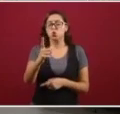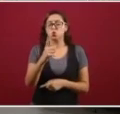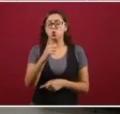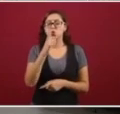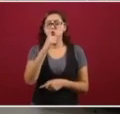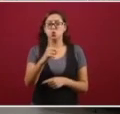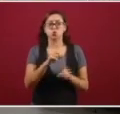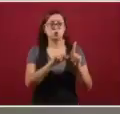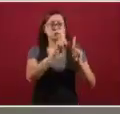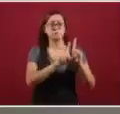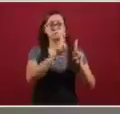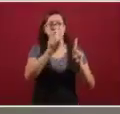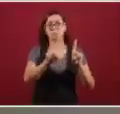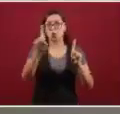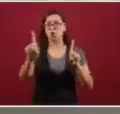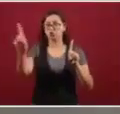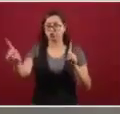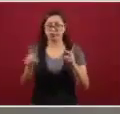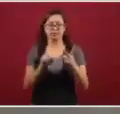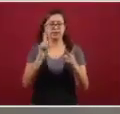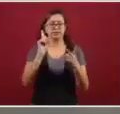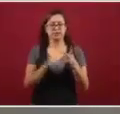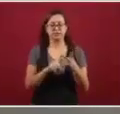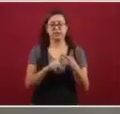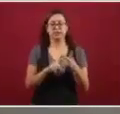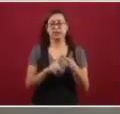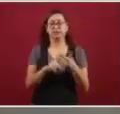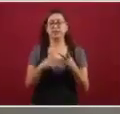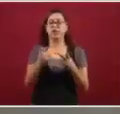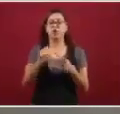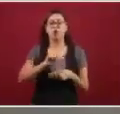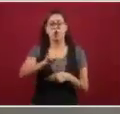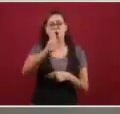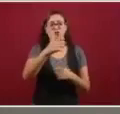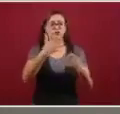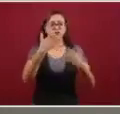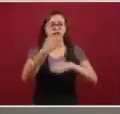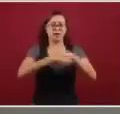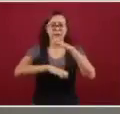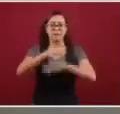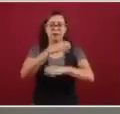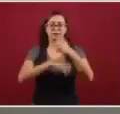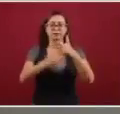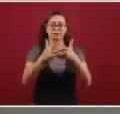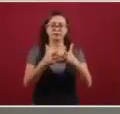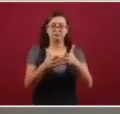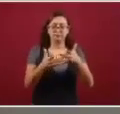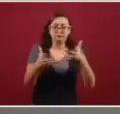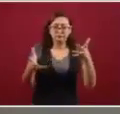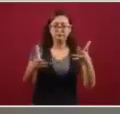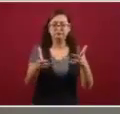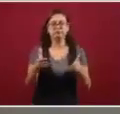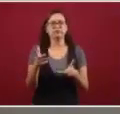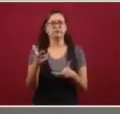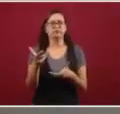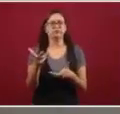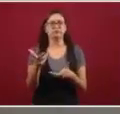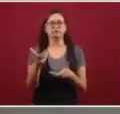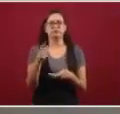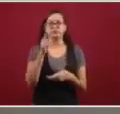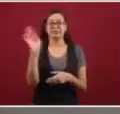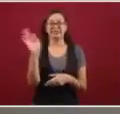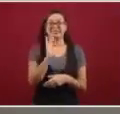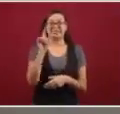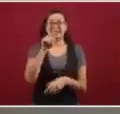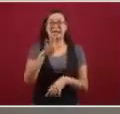digamos en el abajo. Huachicol sobre todo de empresas, grandes empresas que le han perdonado. Creo que ahí podríamos tener a lo mejor